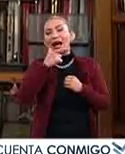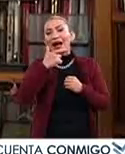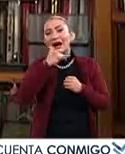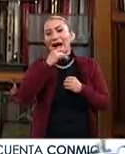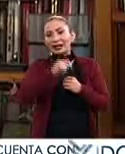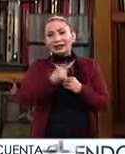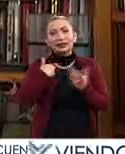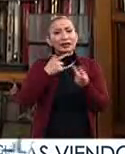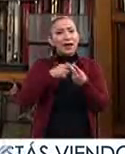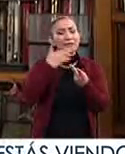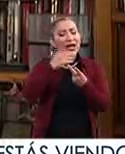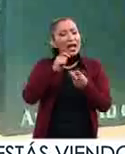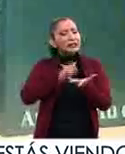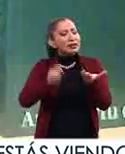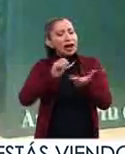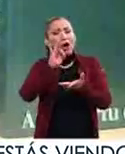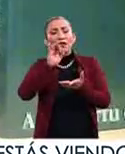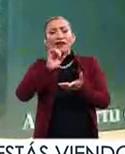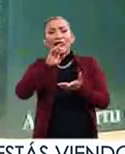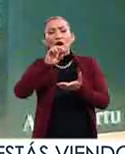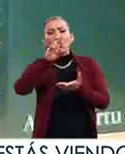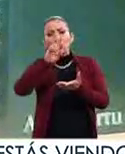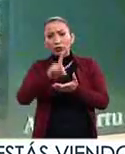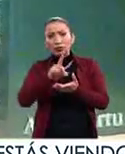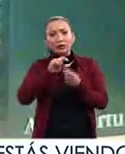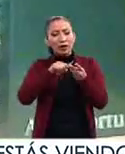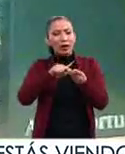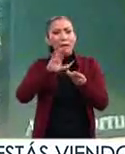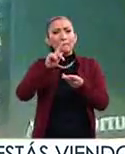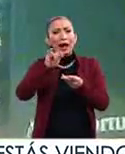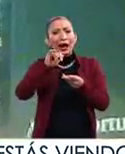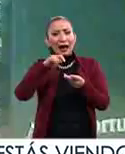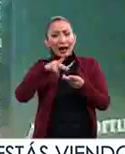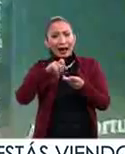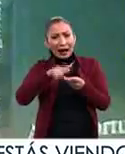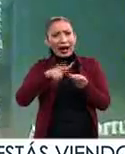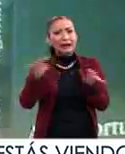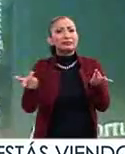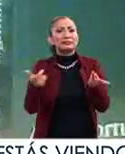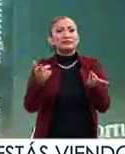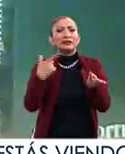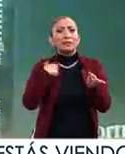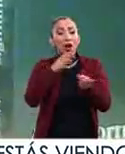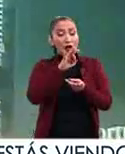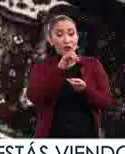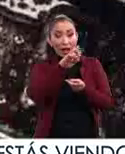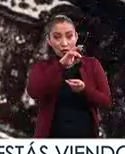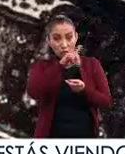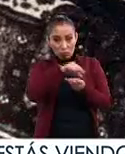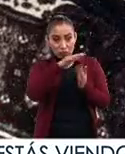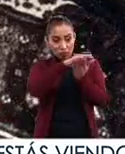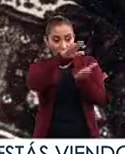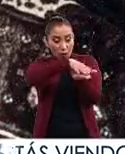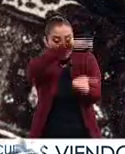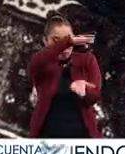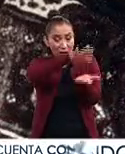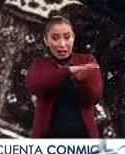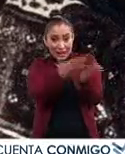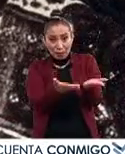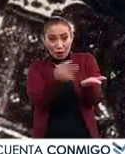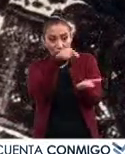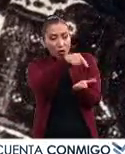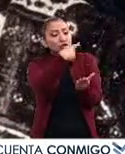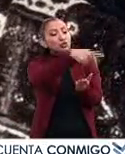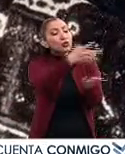reino. Un buen texto sobre Freud, para acá, ¿no? Pero las obras completas de Freud o las